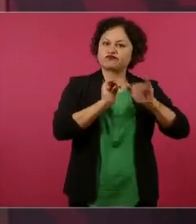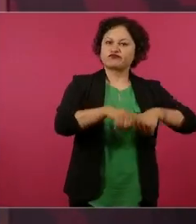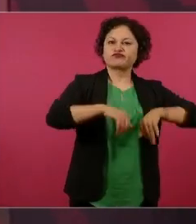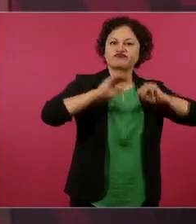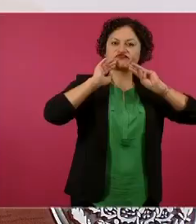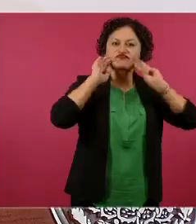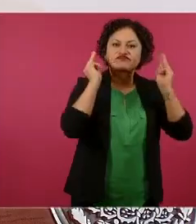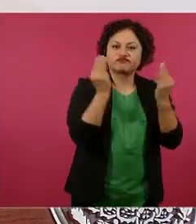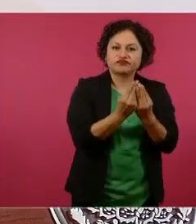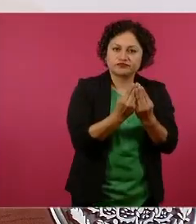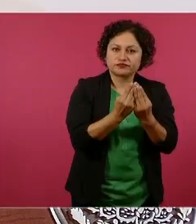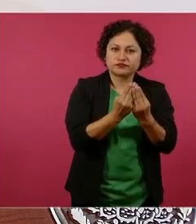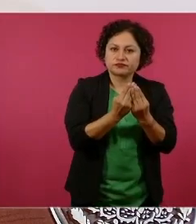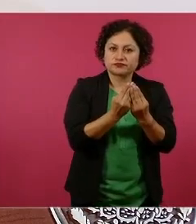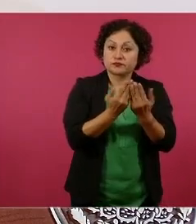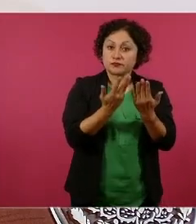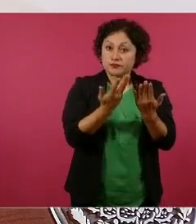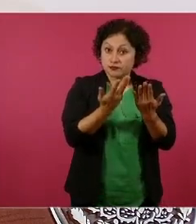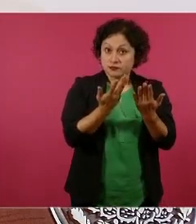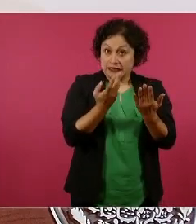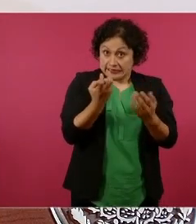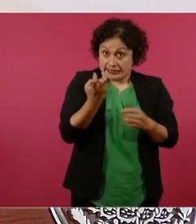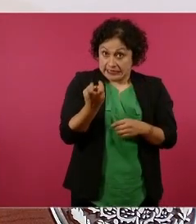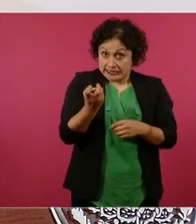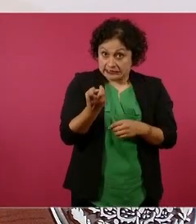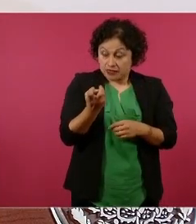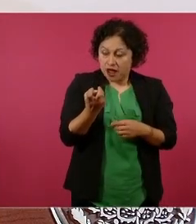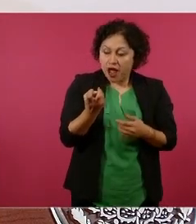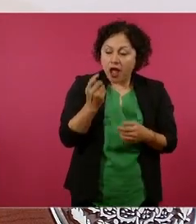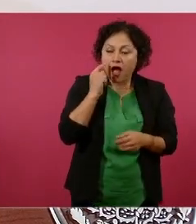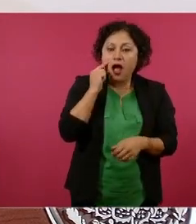Pero si cambian las circunstancias, cambia